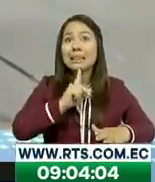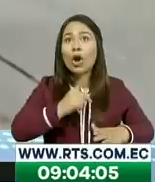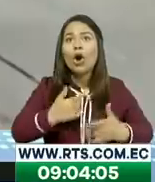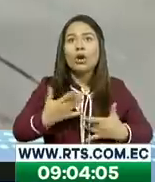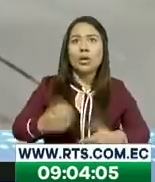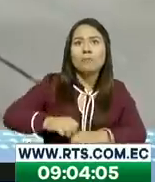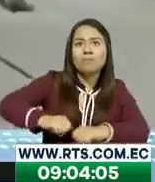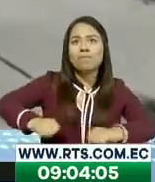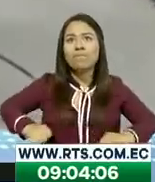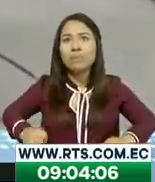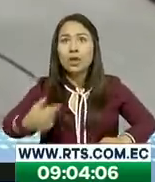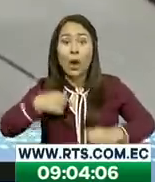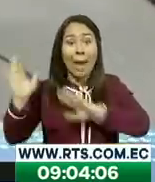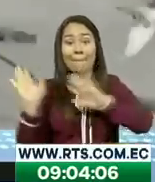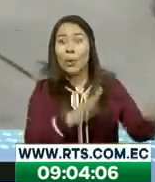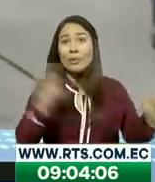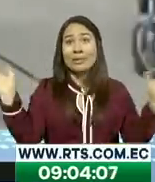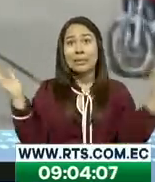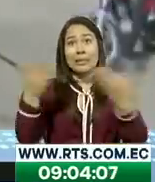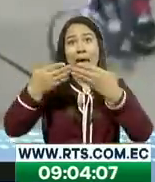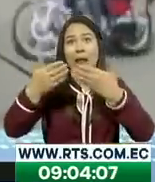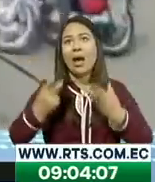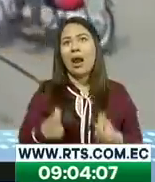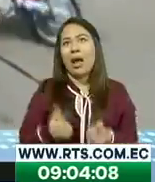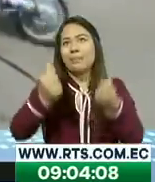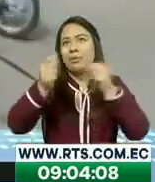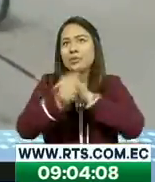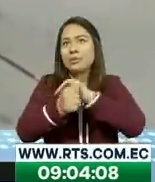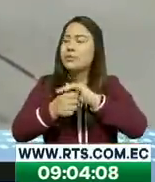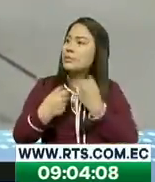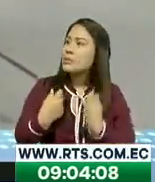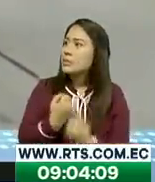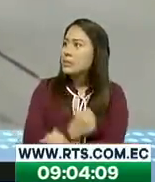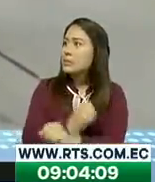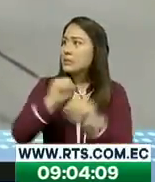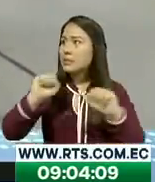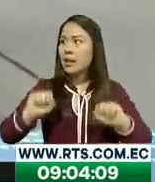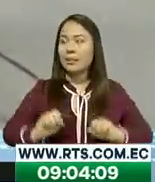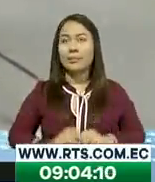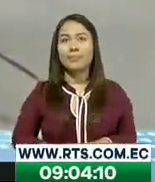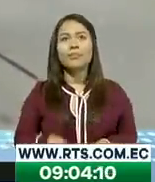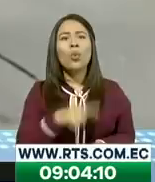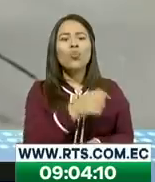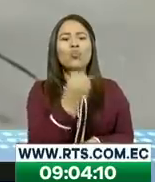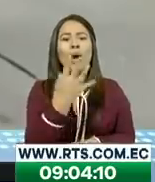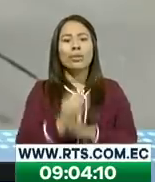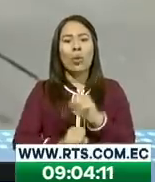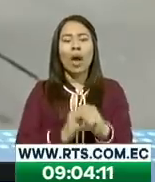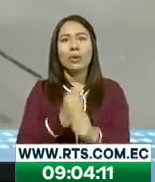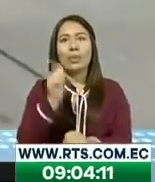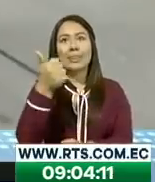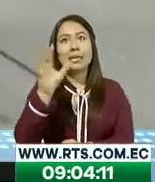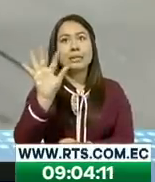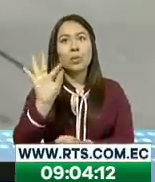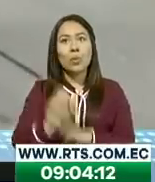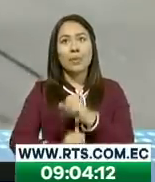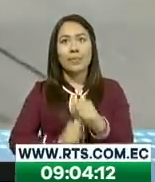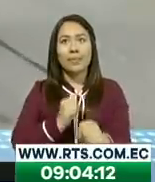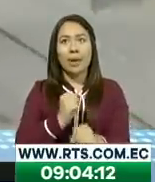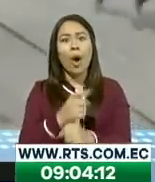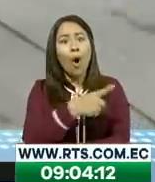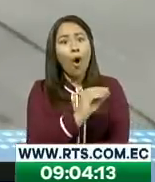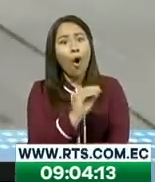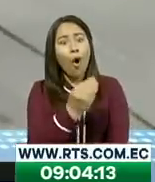a él para entrar y ya. Entonces me pude salvar de que me había robado. Uh-huh. ¿Cuántos años tiene usted? 19. 19 años,